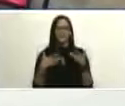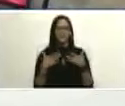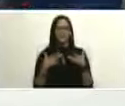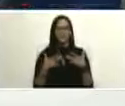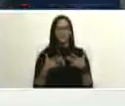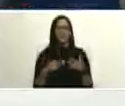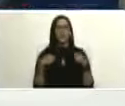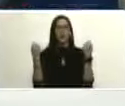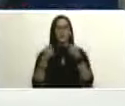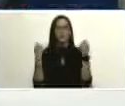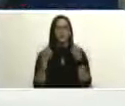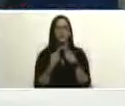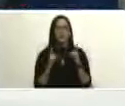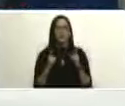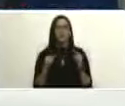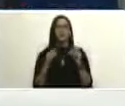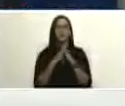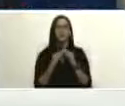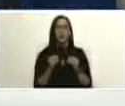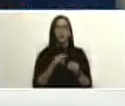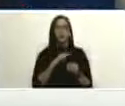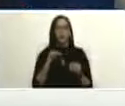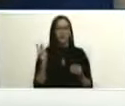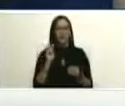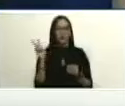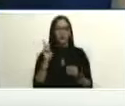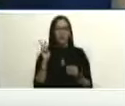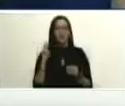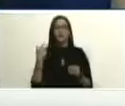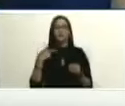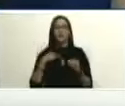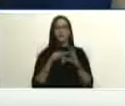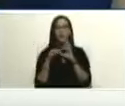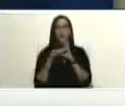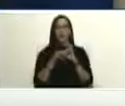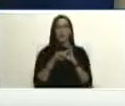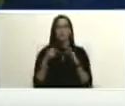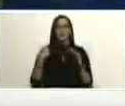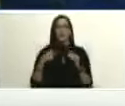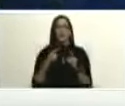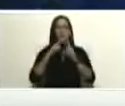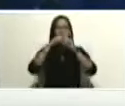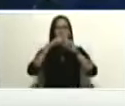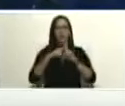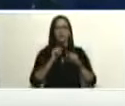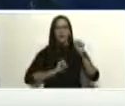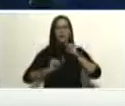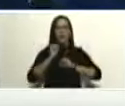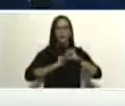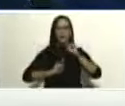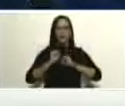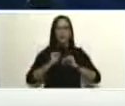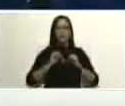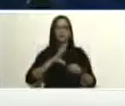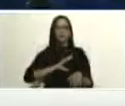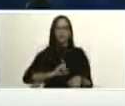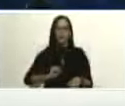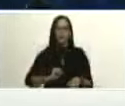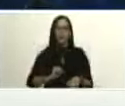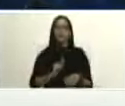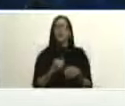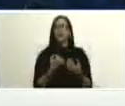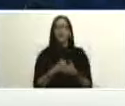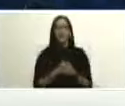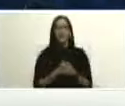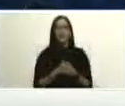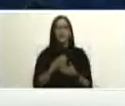campaña distinta, es una campaña donde todas y todos los venezolanos tenemos que unirnos, tenemos que sumarnos a defender la soberanía y la